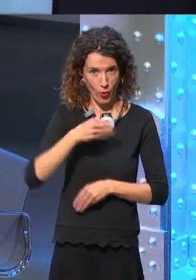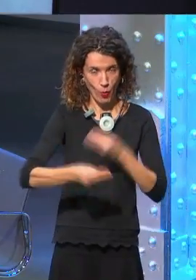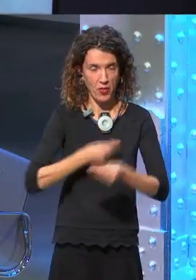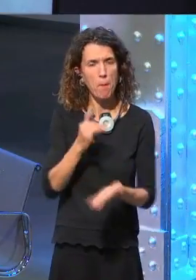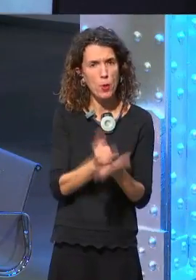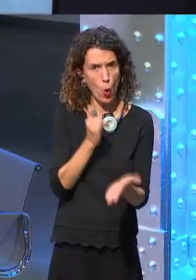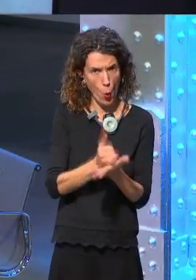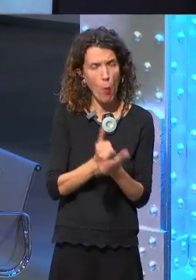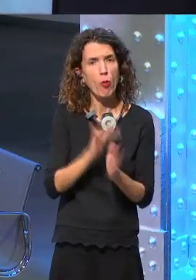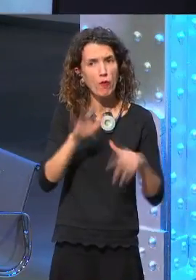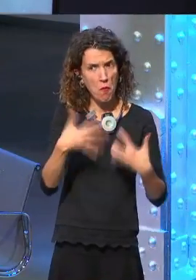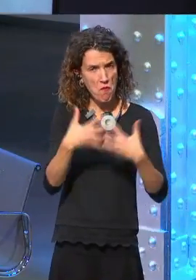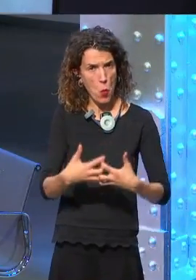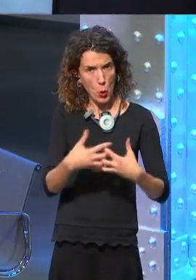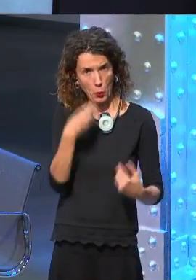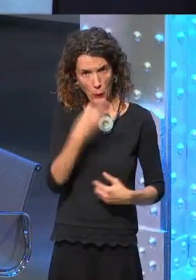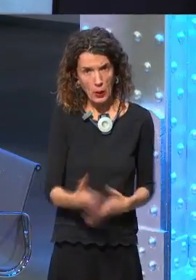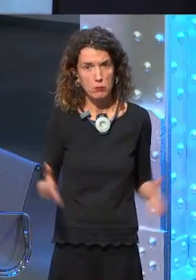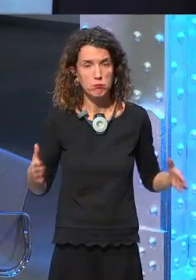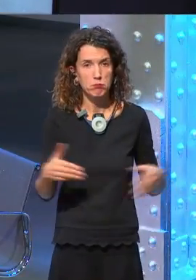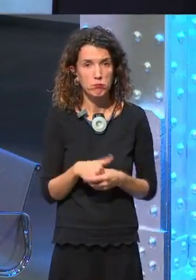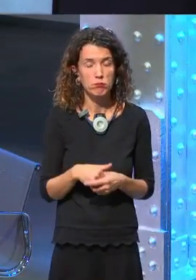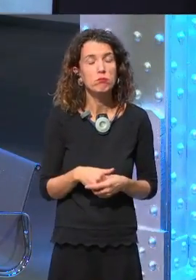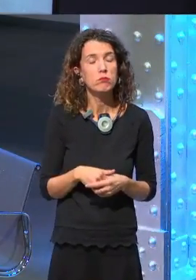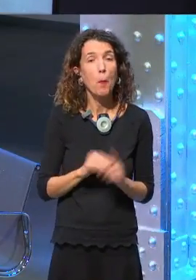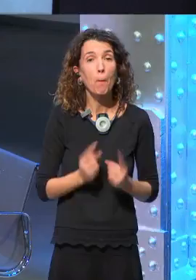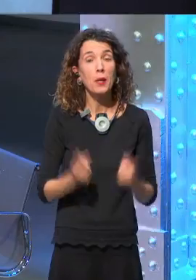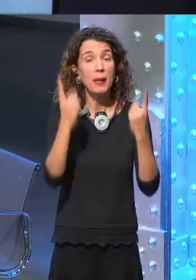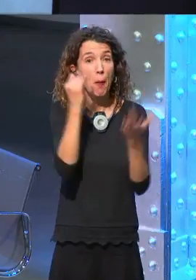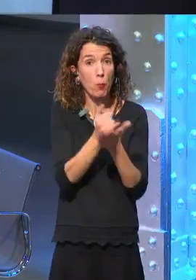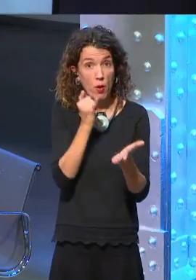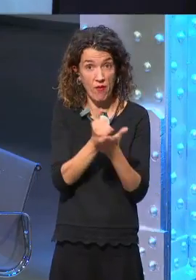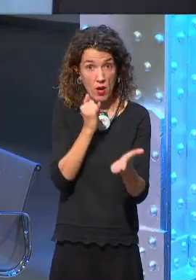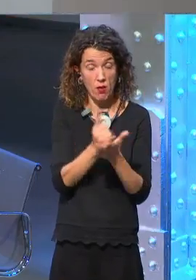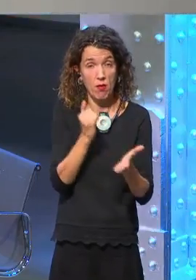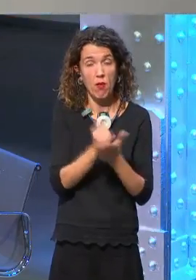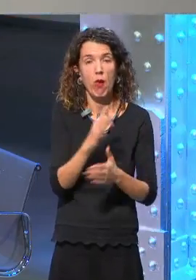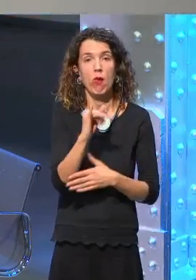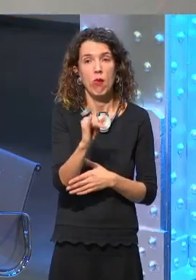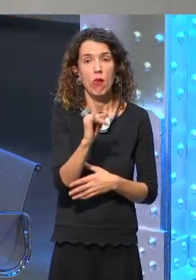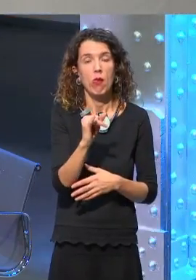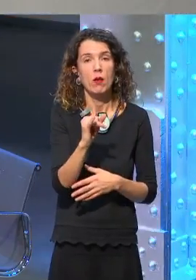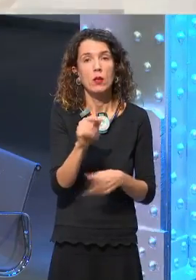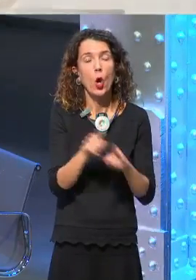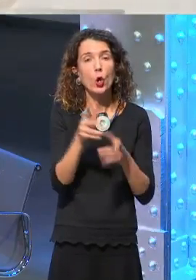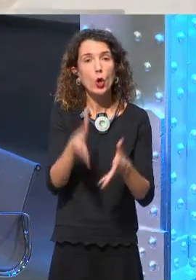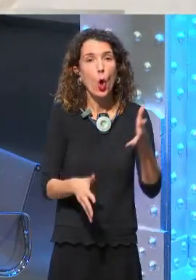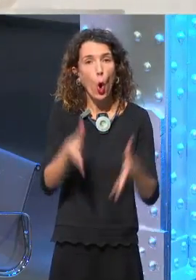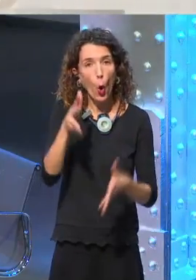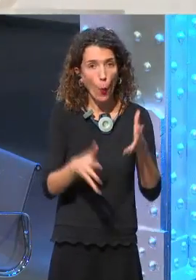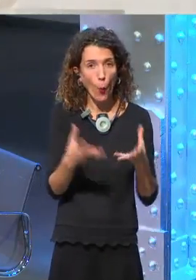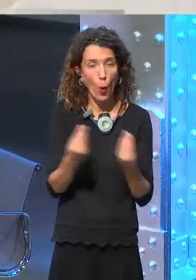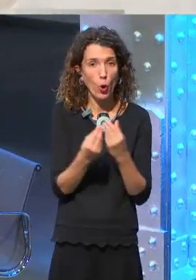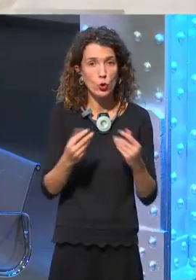probado y de hecho funciona. Esta fue la primera prueba. Tenemos un robot que